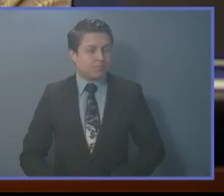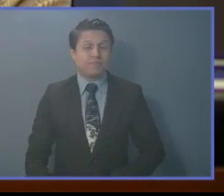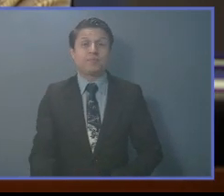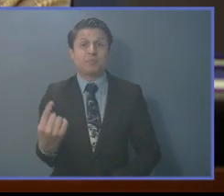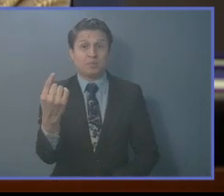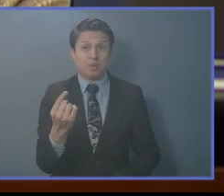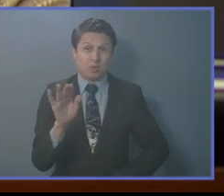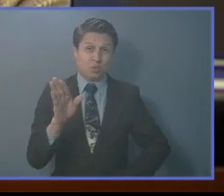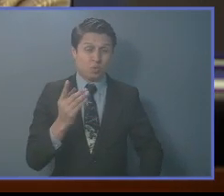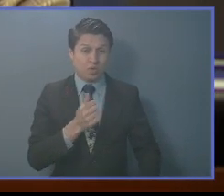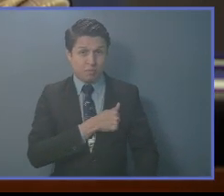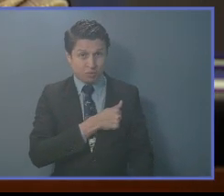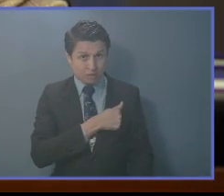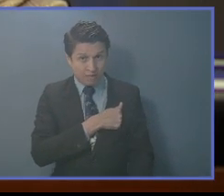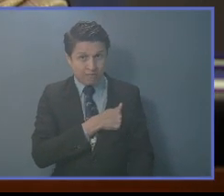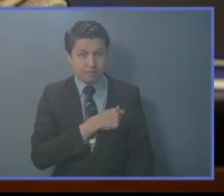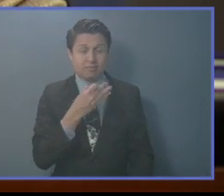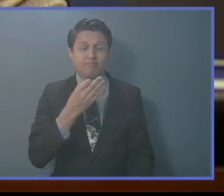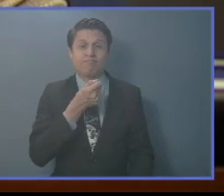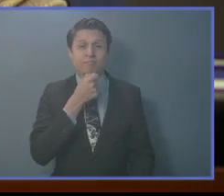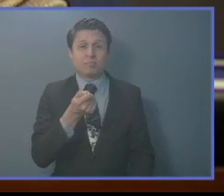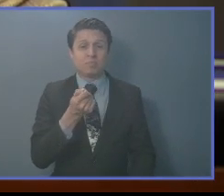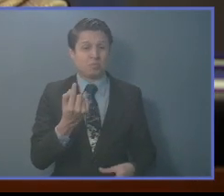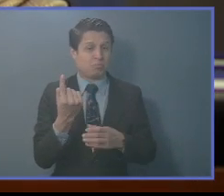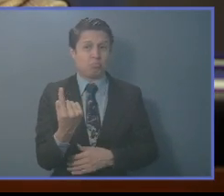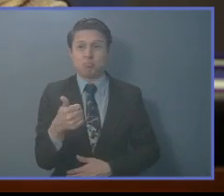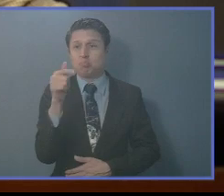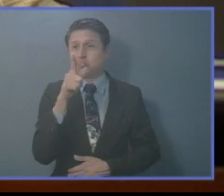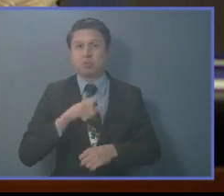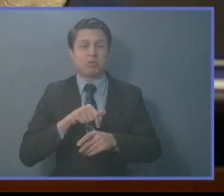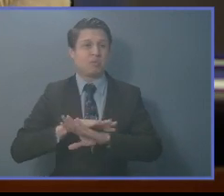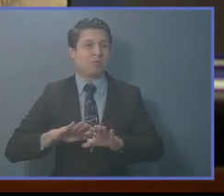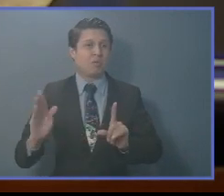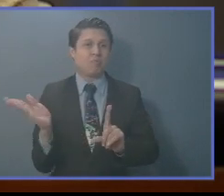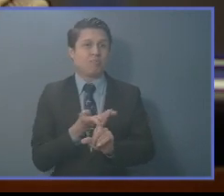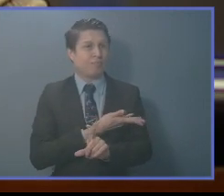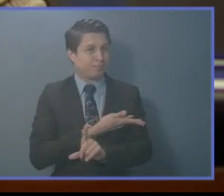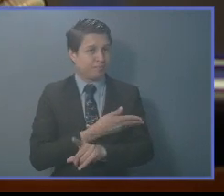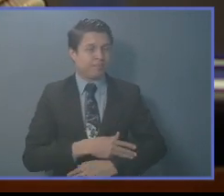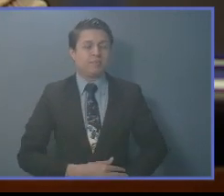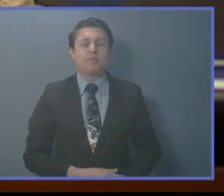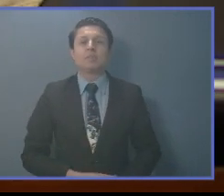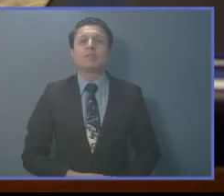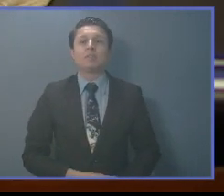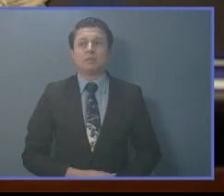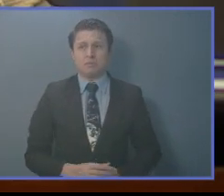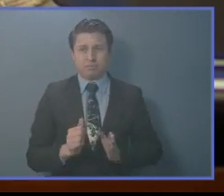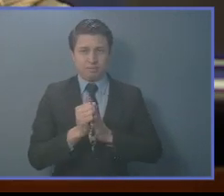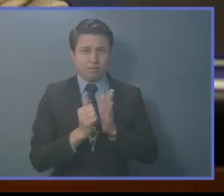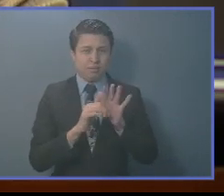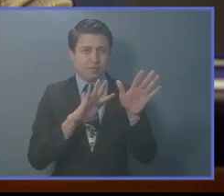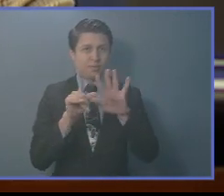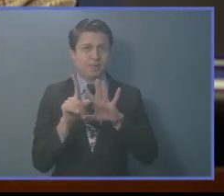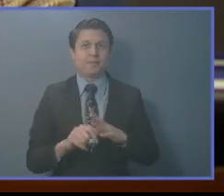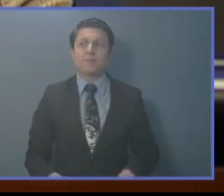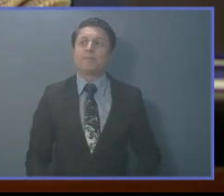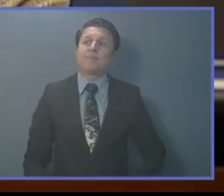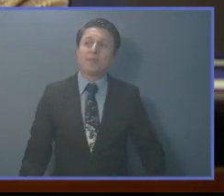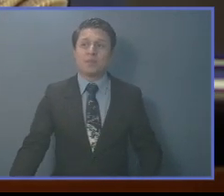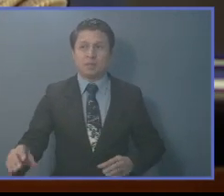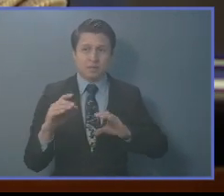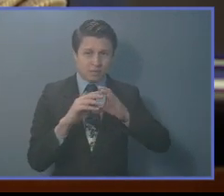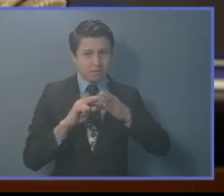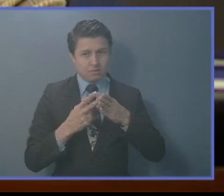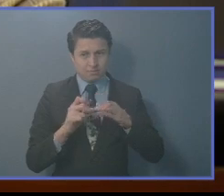que niegue la información será separado inmediatamente de su cargo. Integración y implementación, artículo 16. El comité